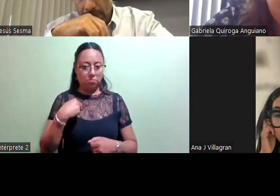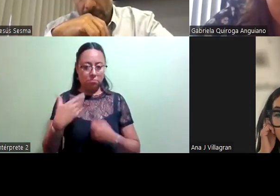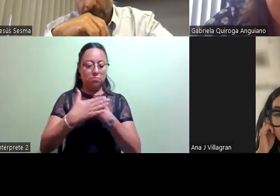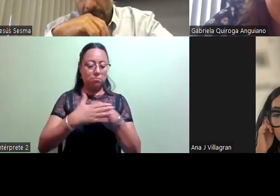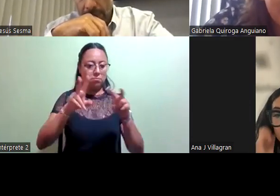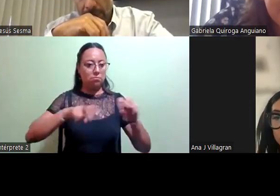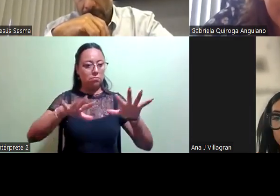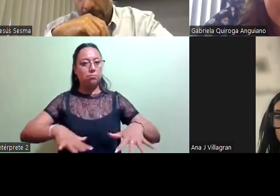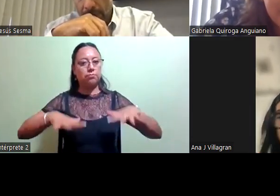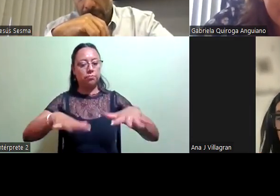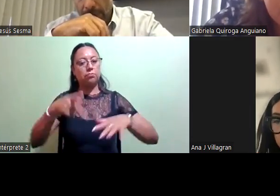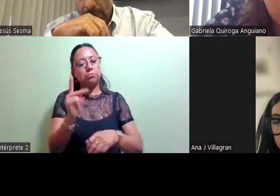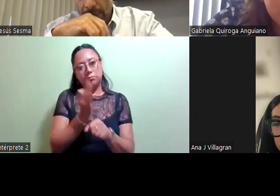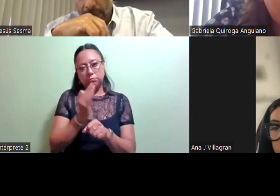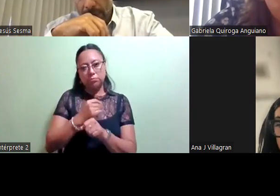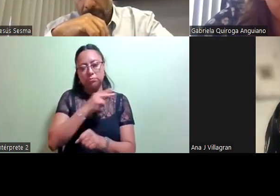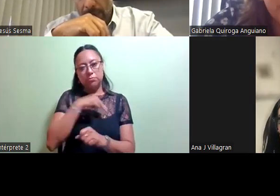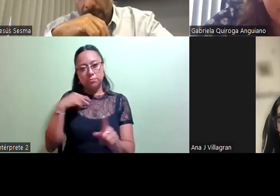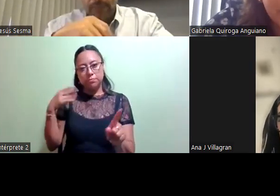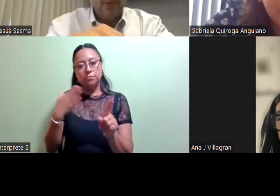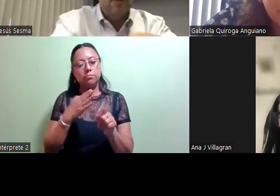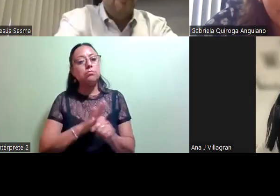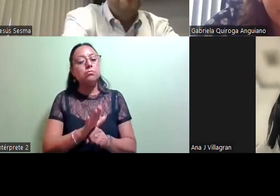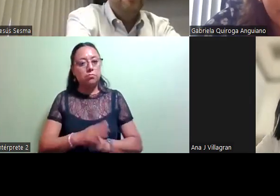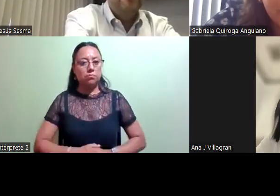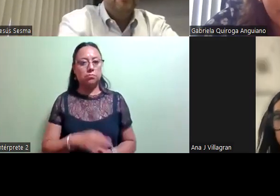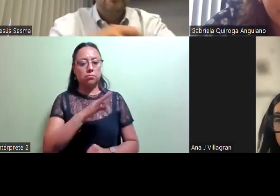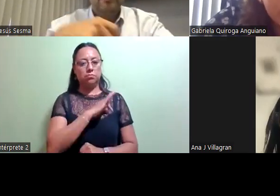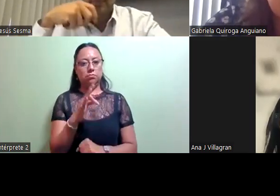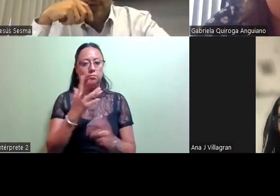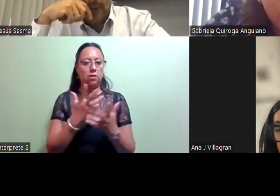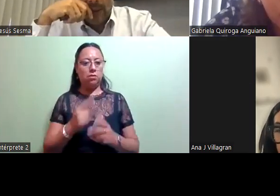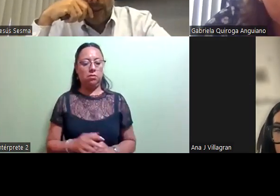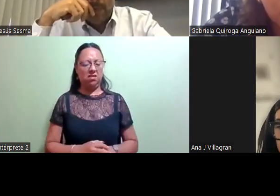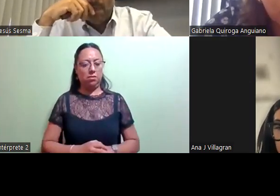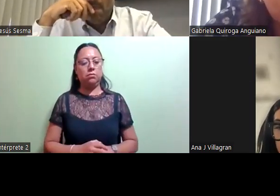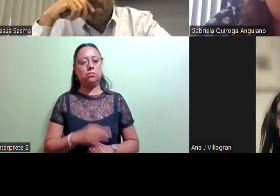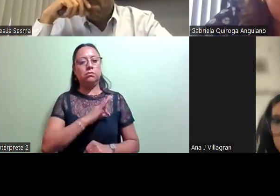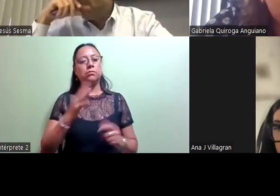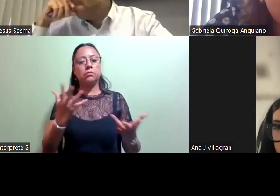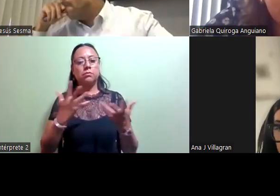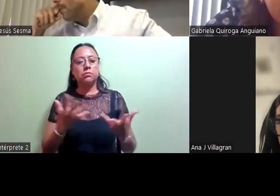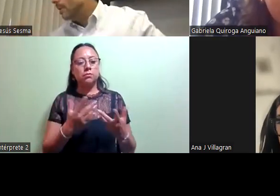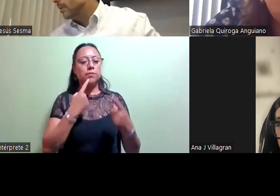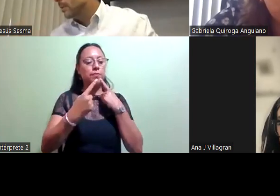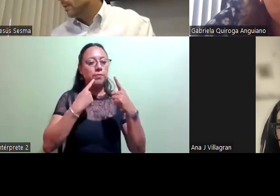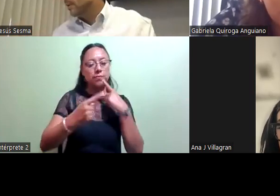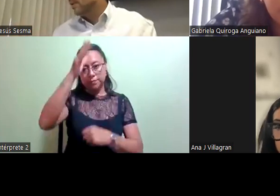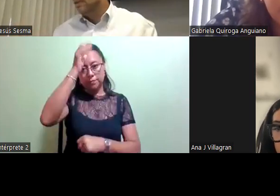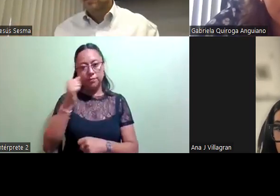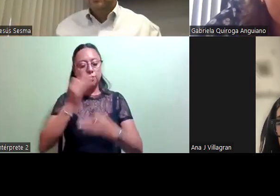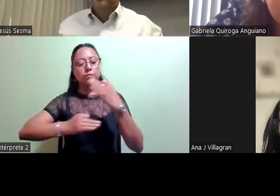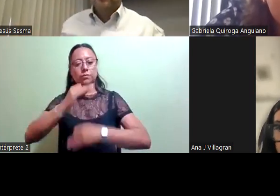pleno, pero la finalidad de esto es poder generar pues igual un consenso con todos